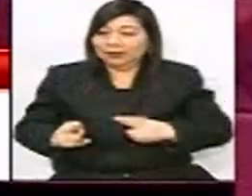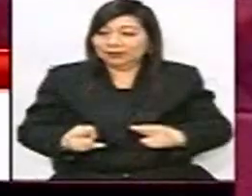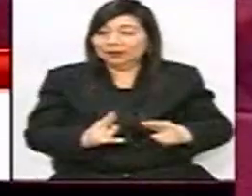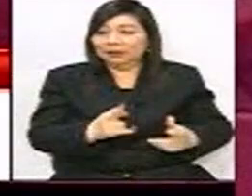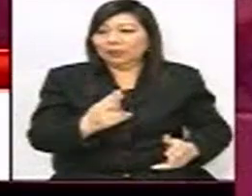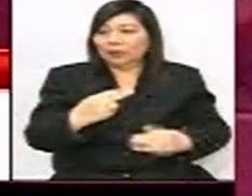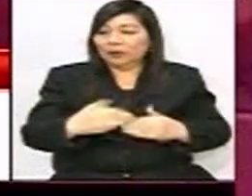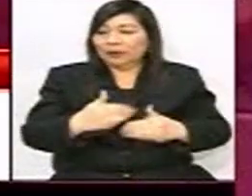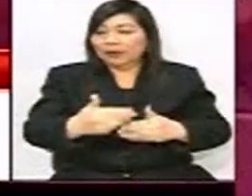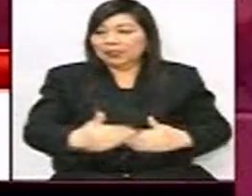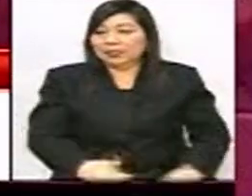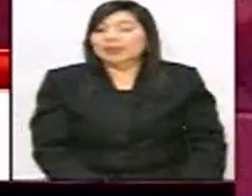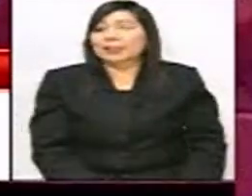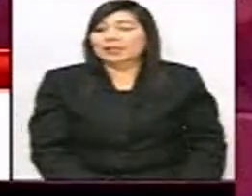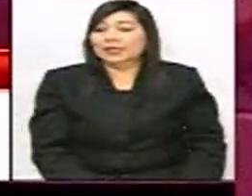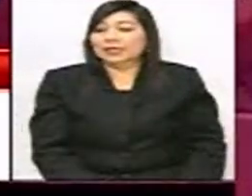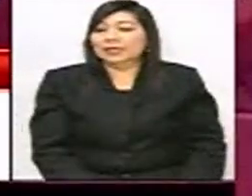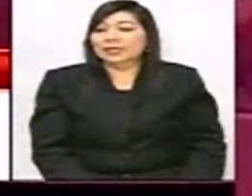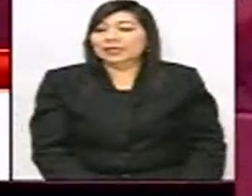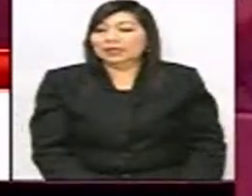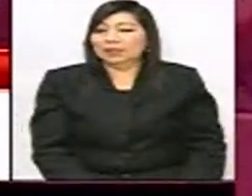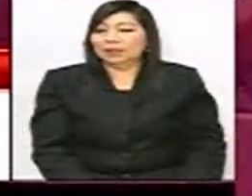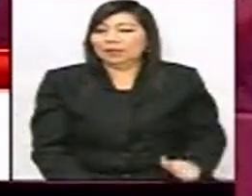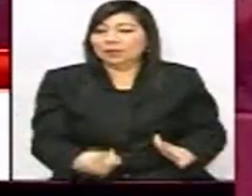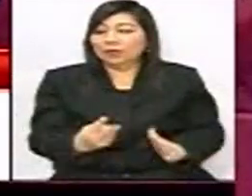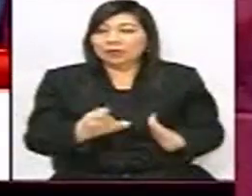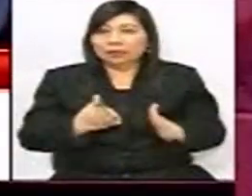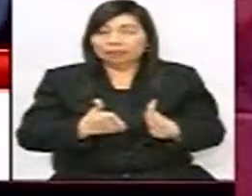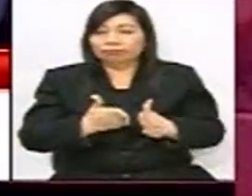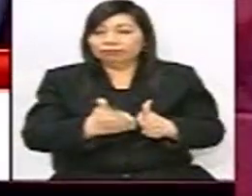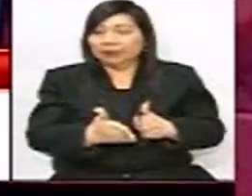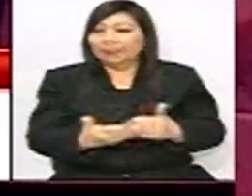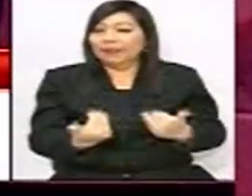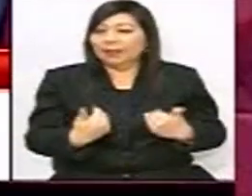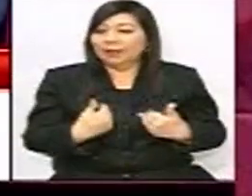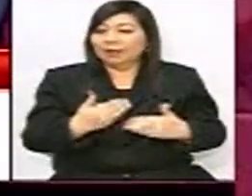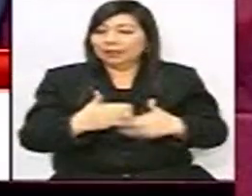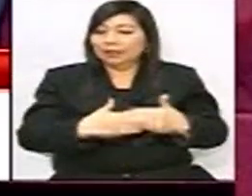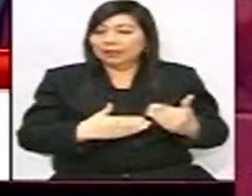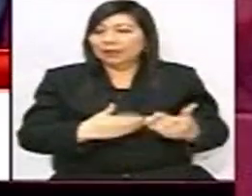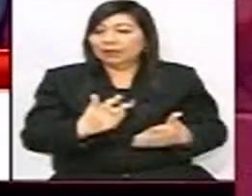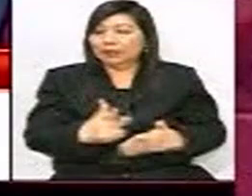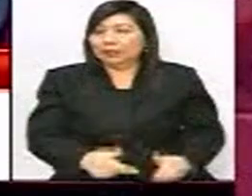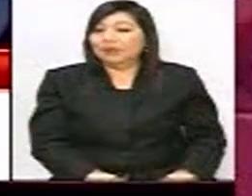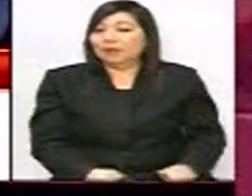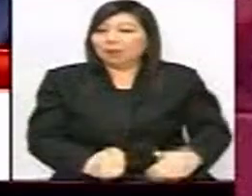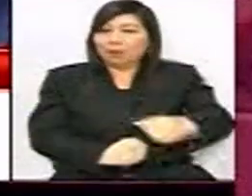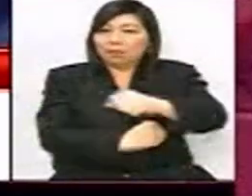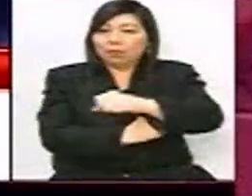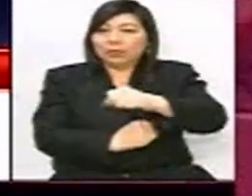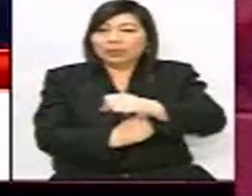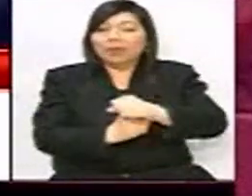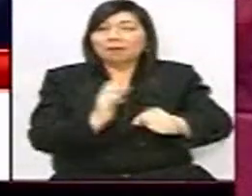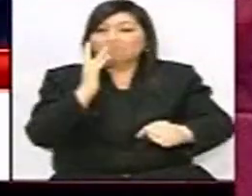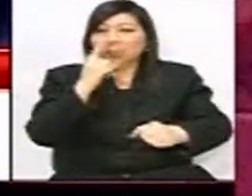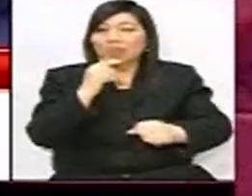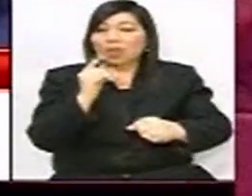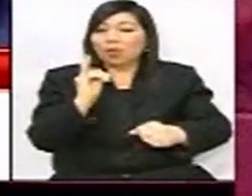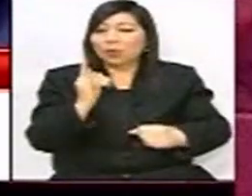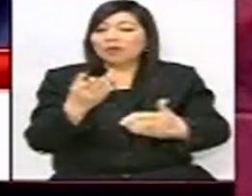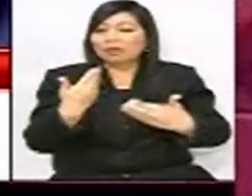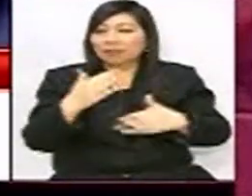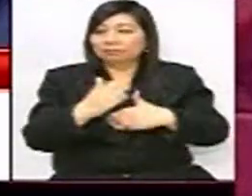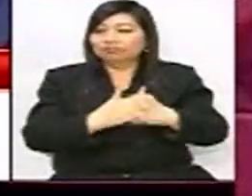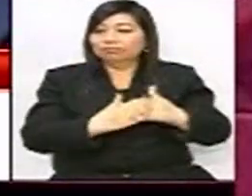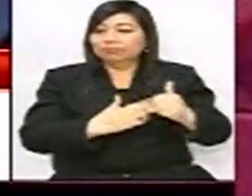de casi 2 kilómetros de largo, son 12 viaductos que tiene que construir la empresa Línea María y el puente Bella Unión que ya están